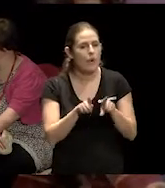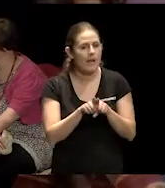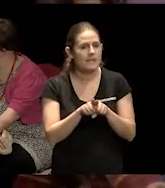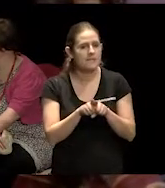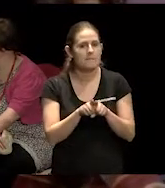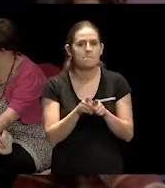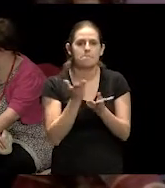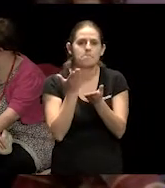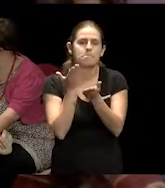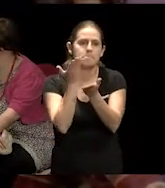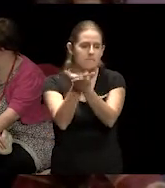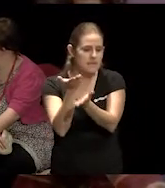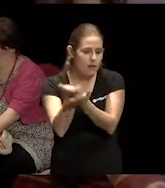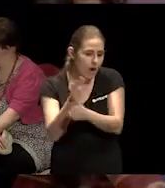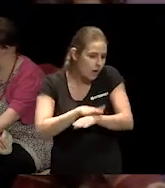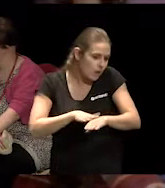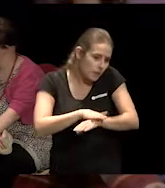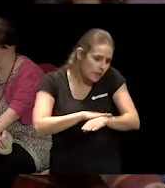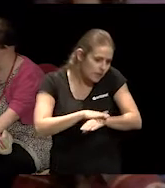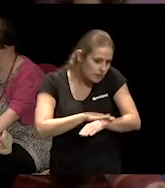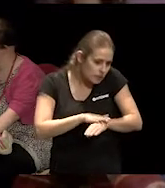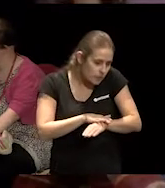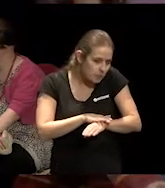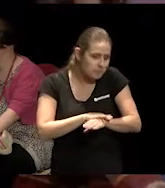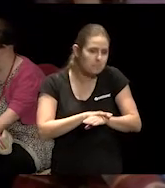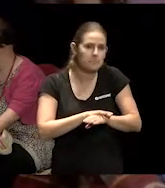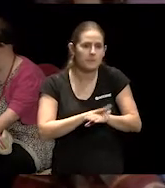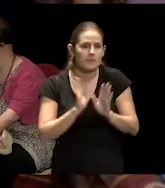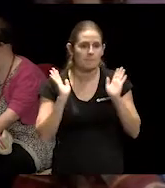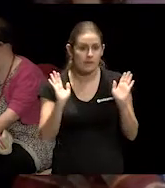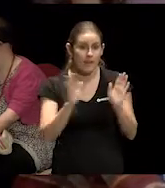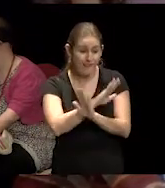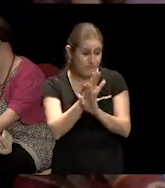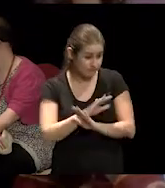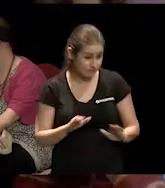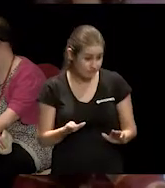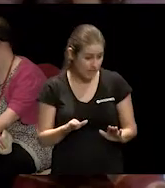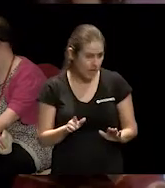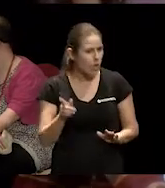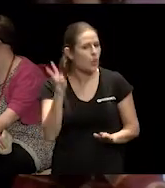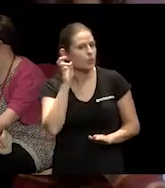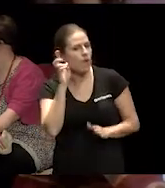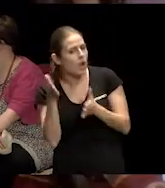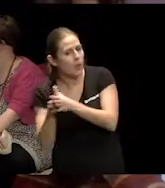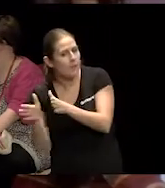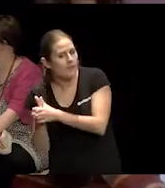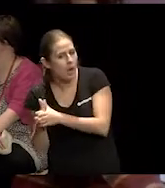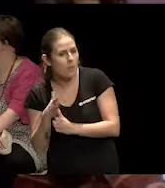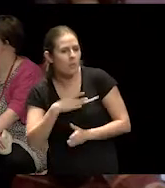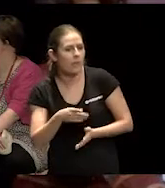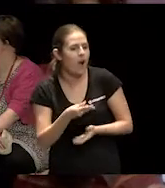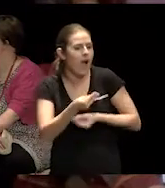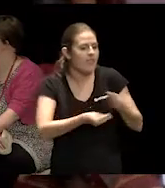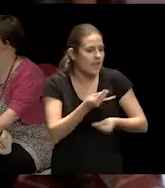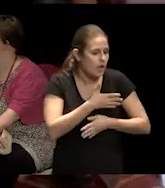acogerlo, pero que al final, y esto me duele mucho decirlo, porque he oído al compañero que decía, podemos hacer lo que nos dé la gana cuando no hay dinero.